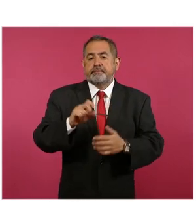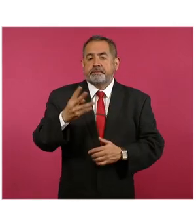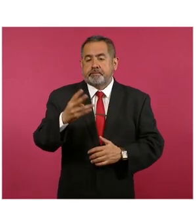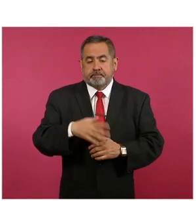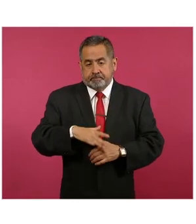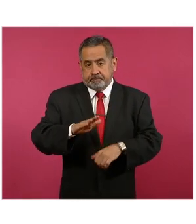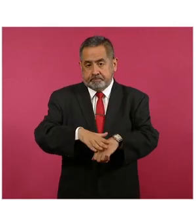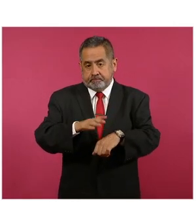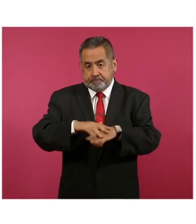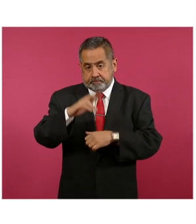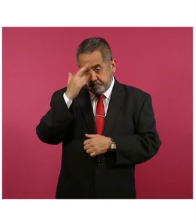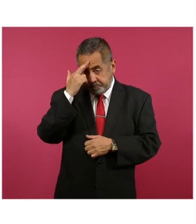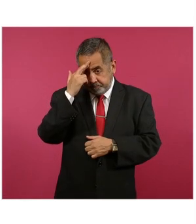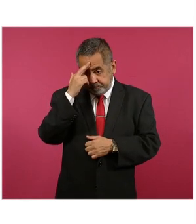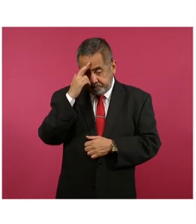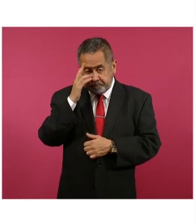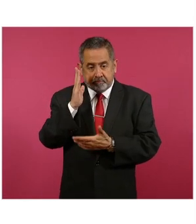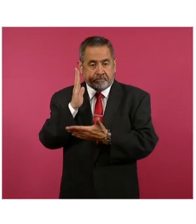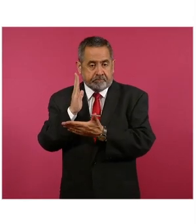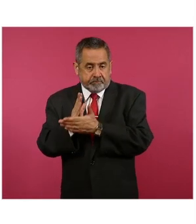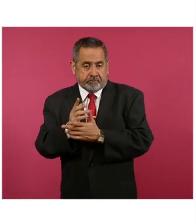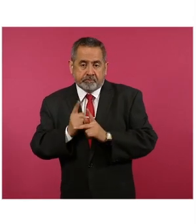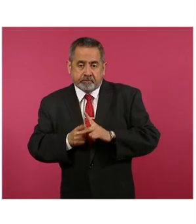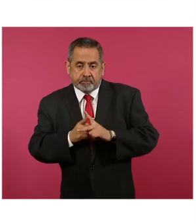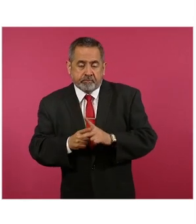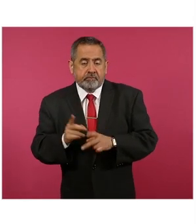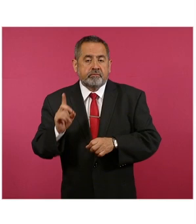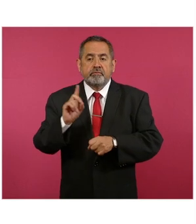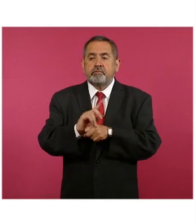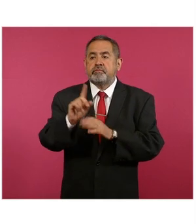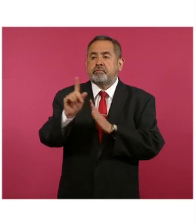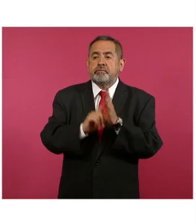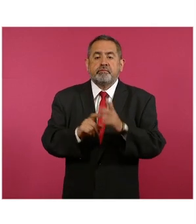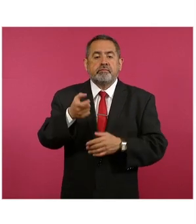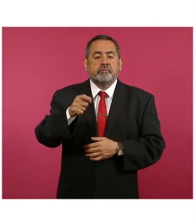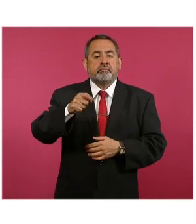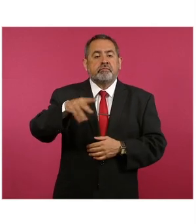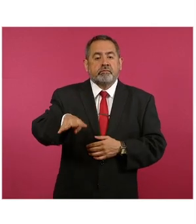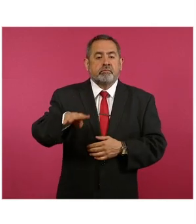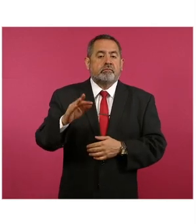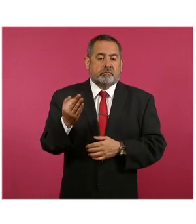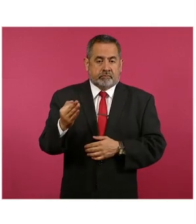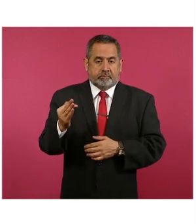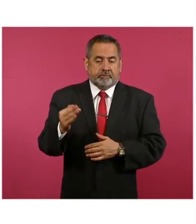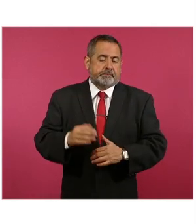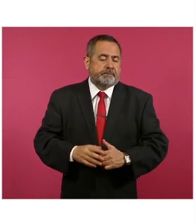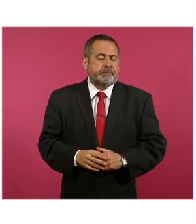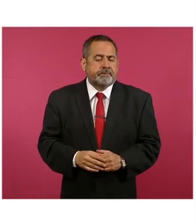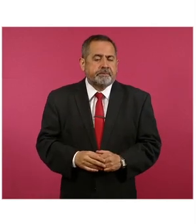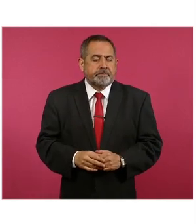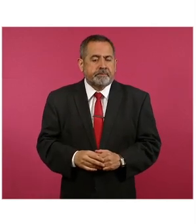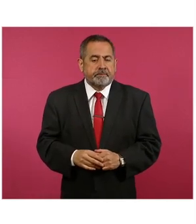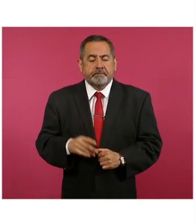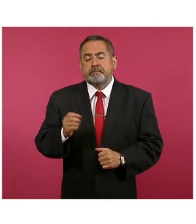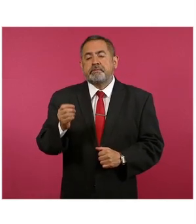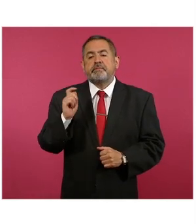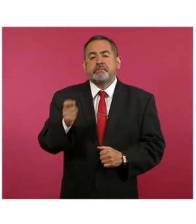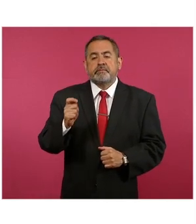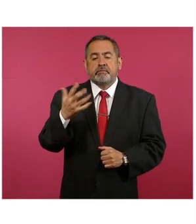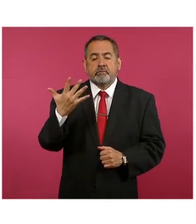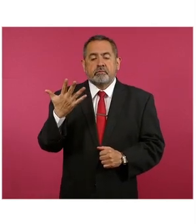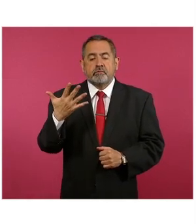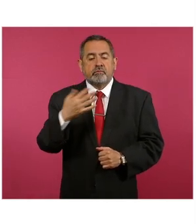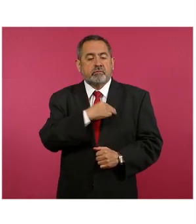que el cierre es hasta febrero, hasta el día 29 de febrero. En cuanto a los 50 municipios